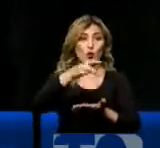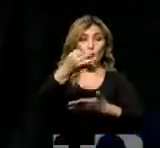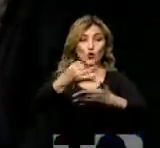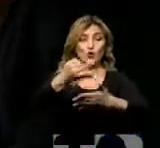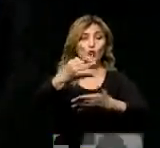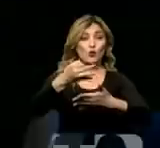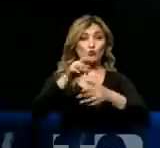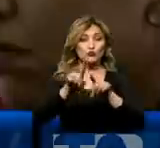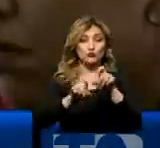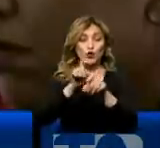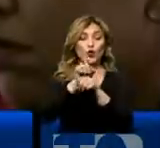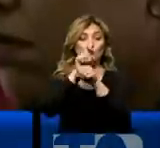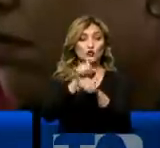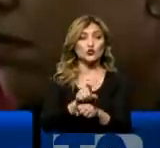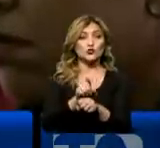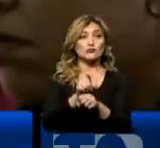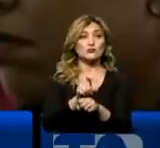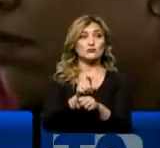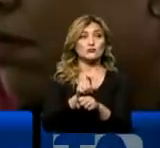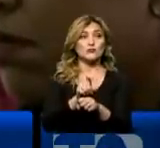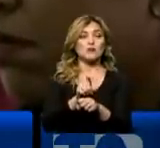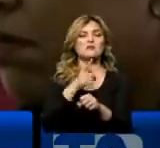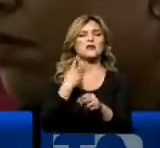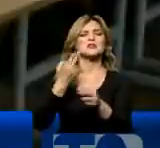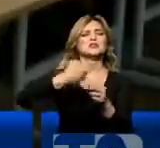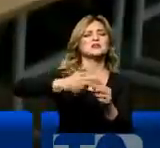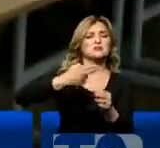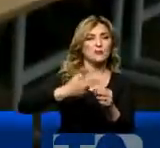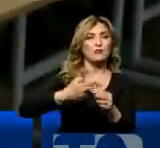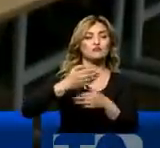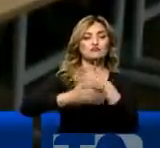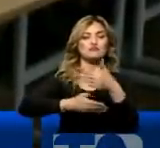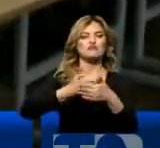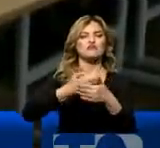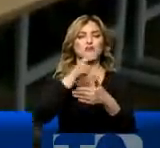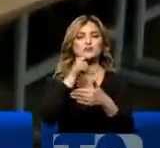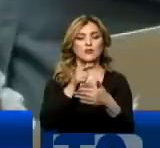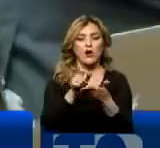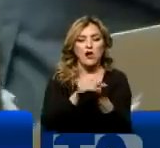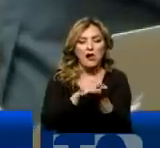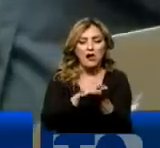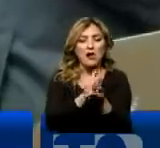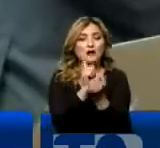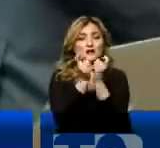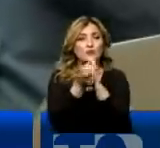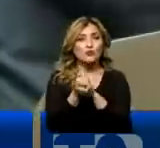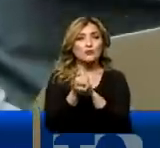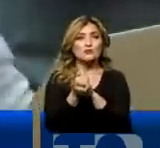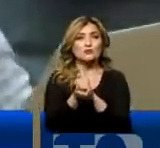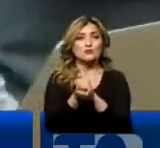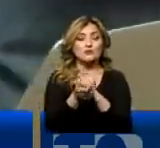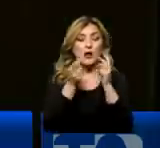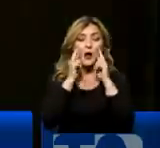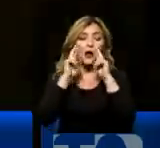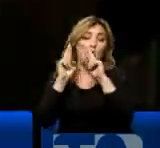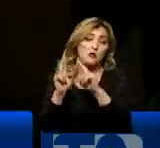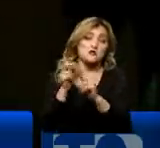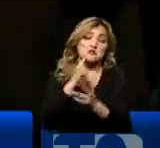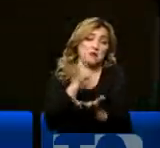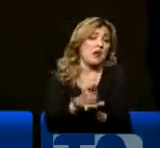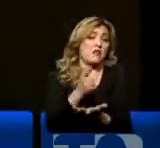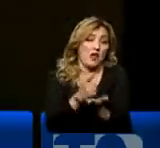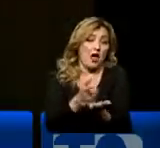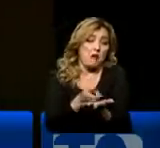de los archivos verdes, al sostener que los que formaban parte del proceso habían sido alterados, indirectamente reconoció que